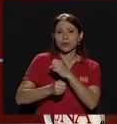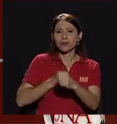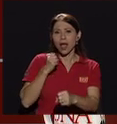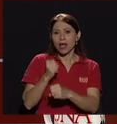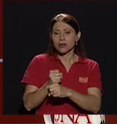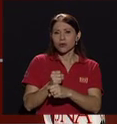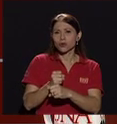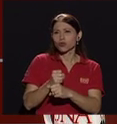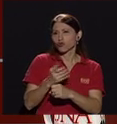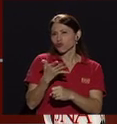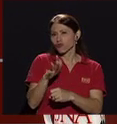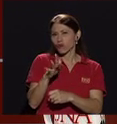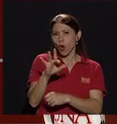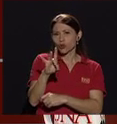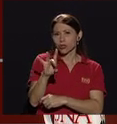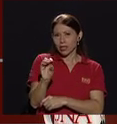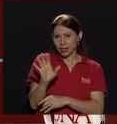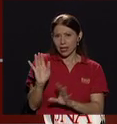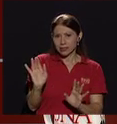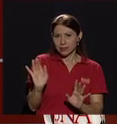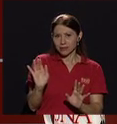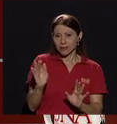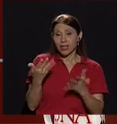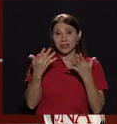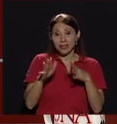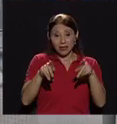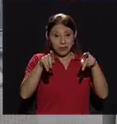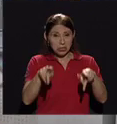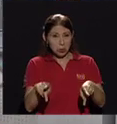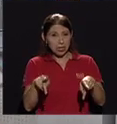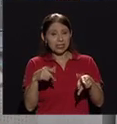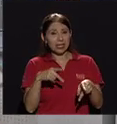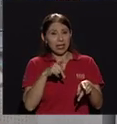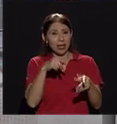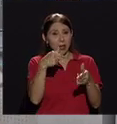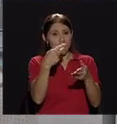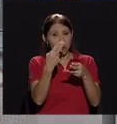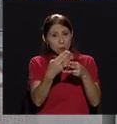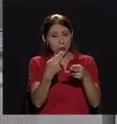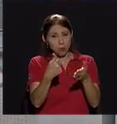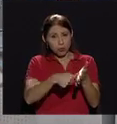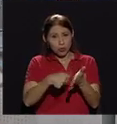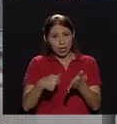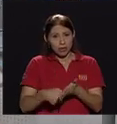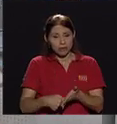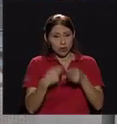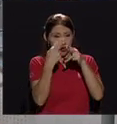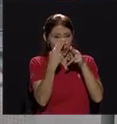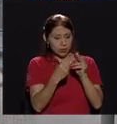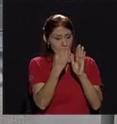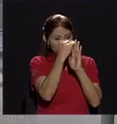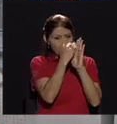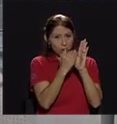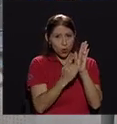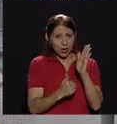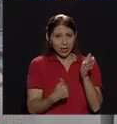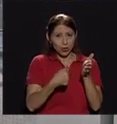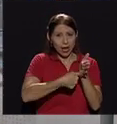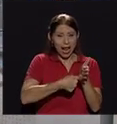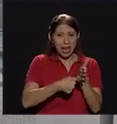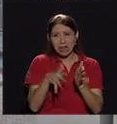años 80, ¿verdad? El padrón electoral oscila en una elección 51%